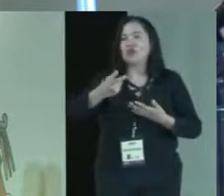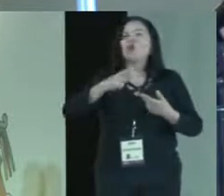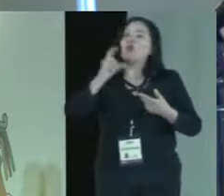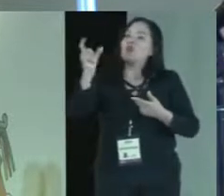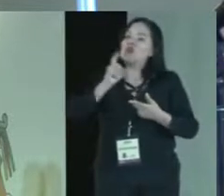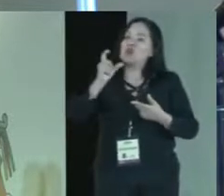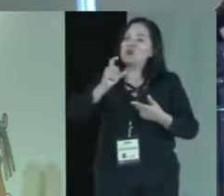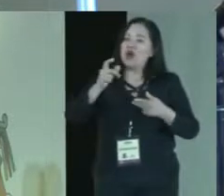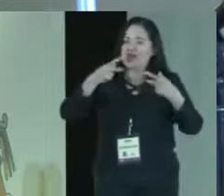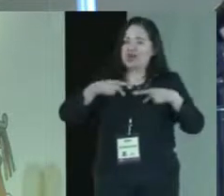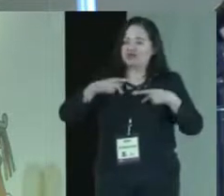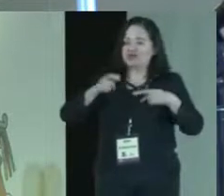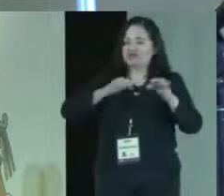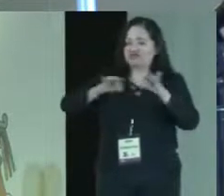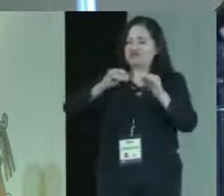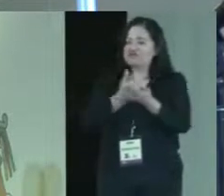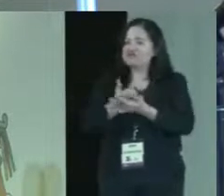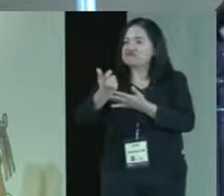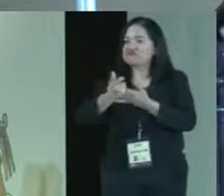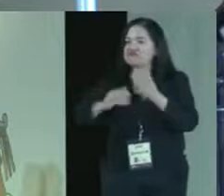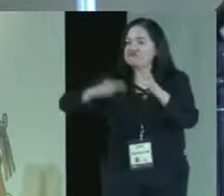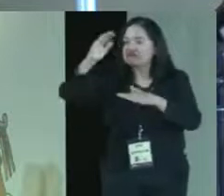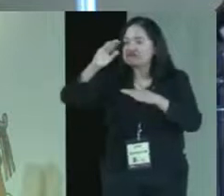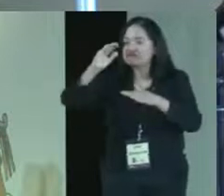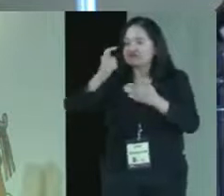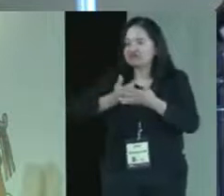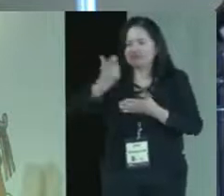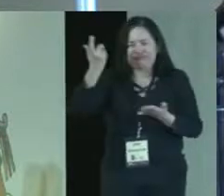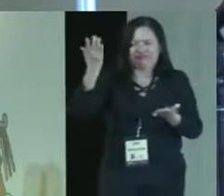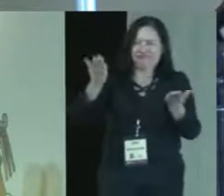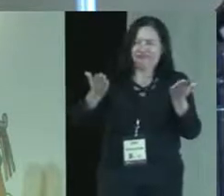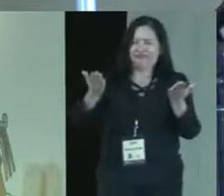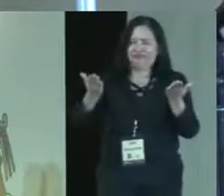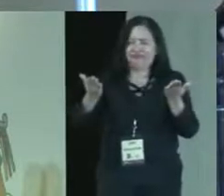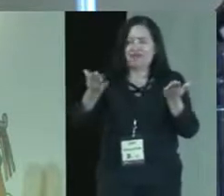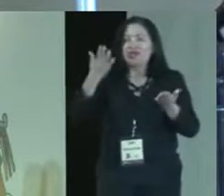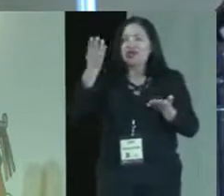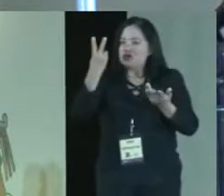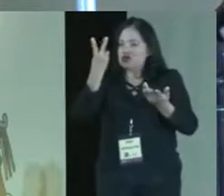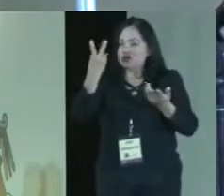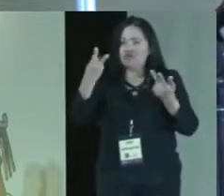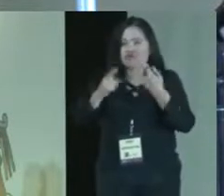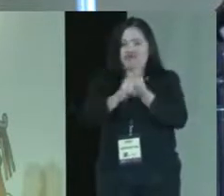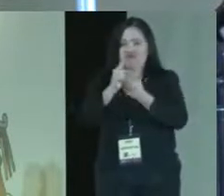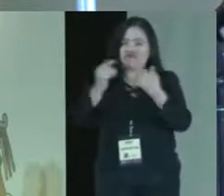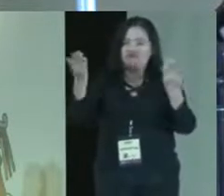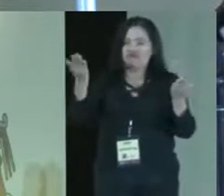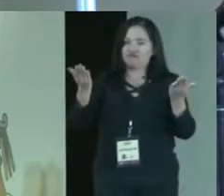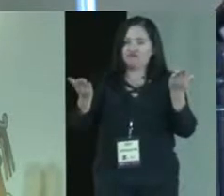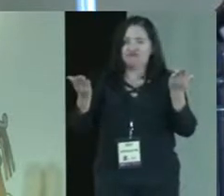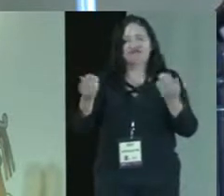salario tampoco genera la inflación. Y esos dos paradigmas